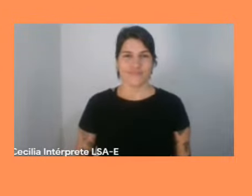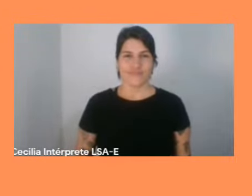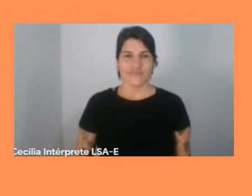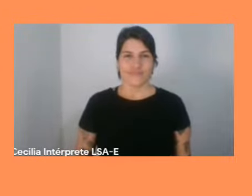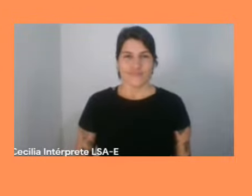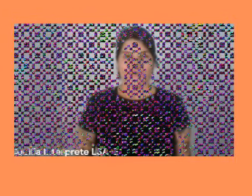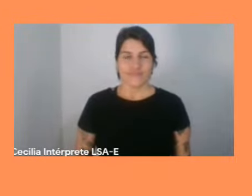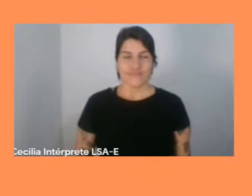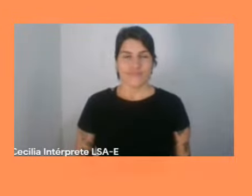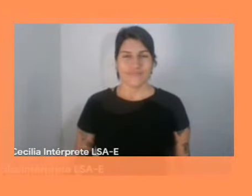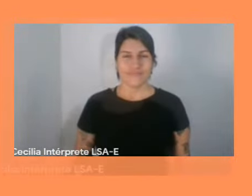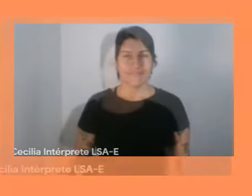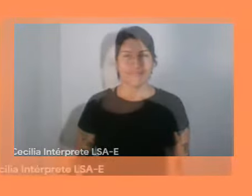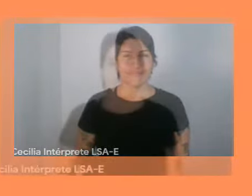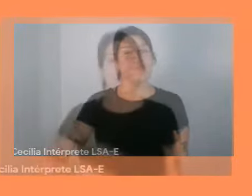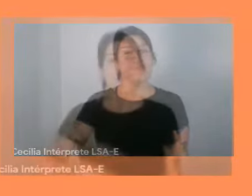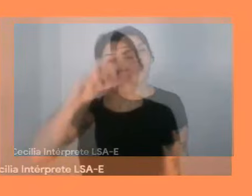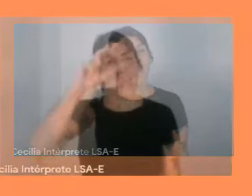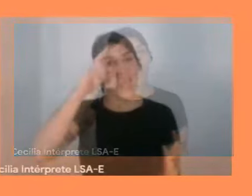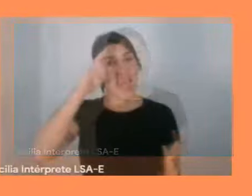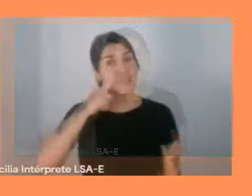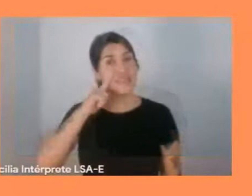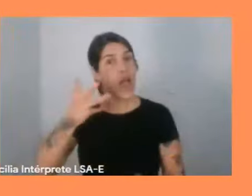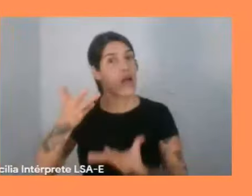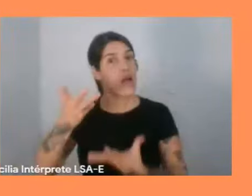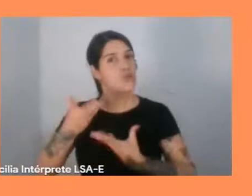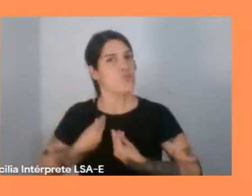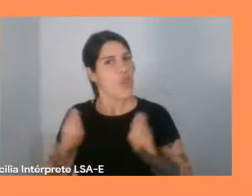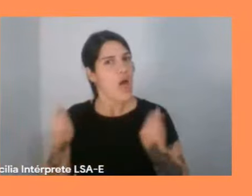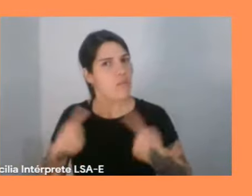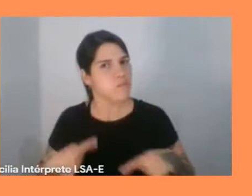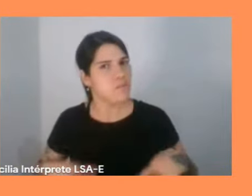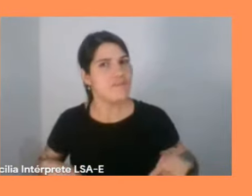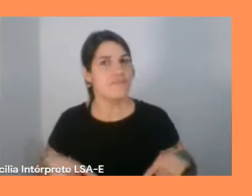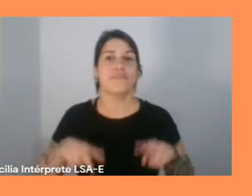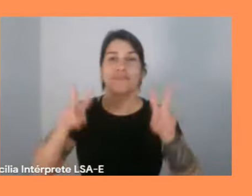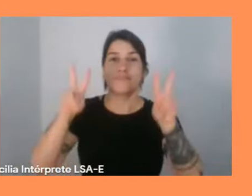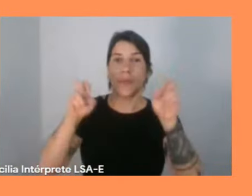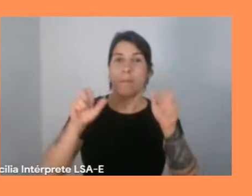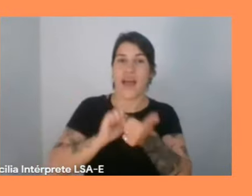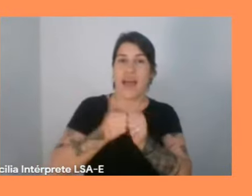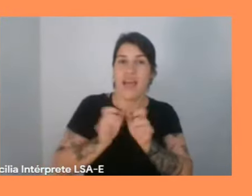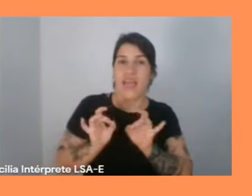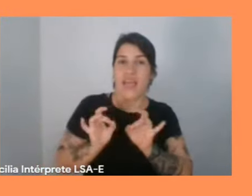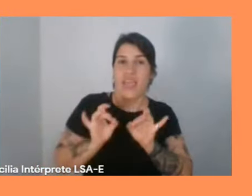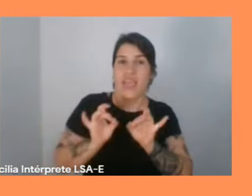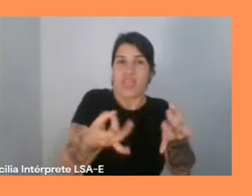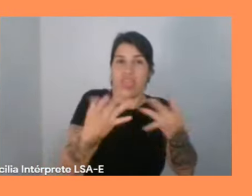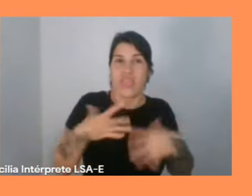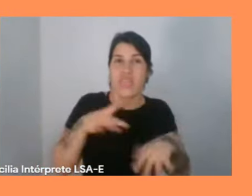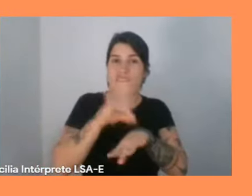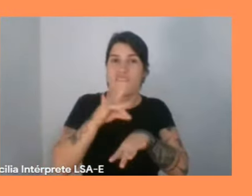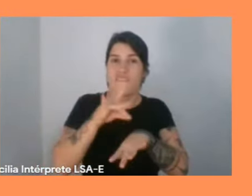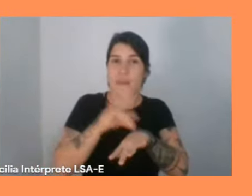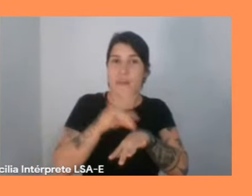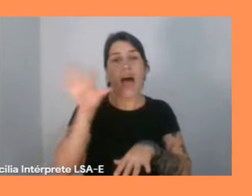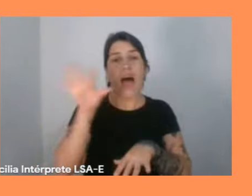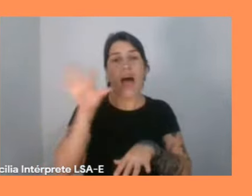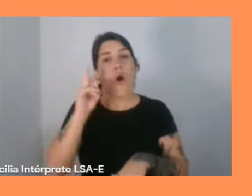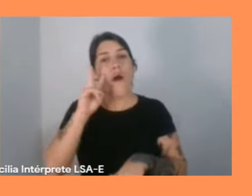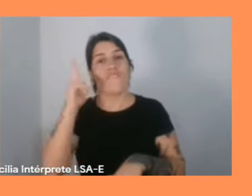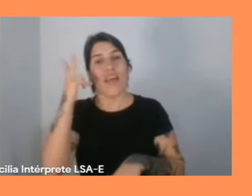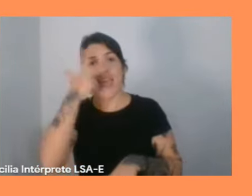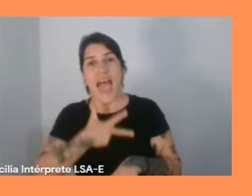La ESI permite un abordaje integral de las ITS y del VIH sin estigmatizaciones. La ESI promueve el